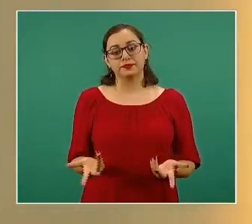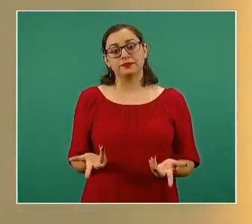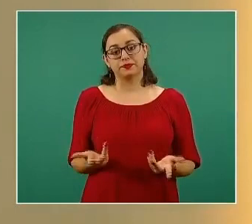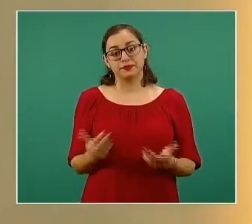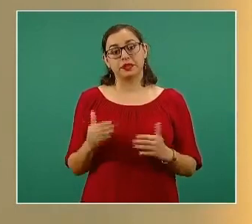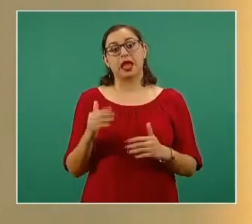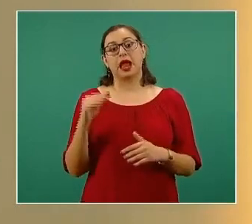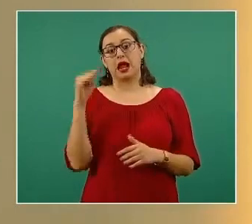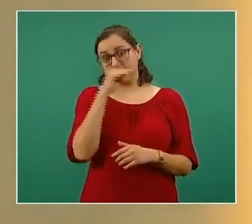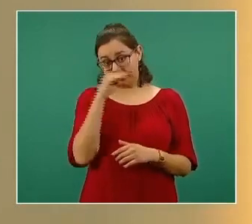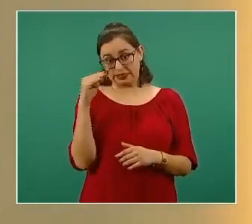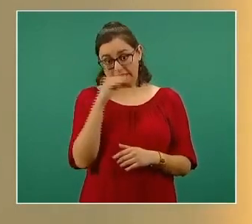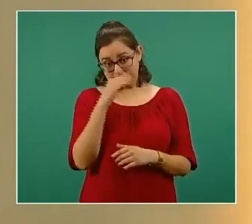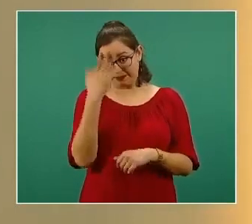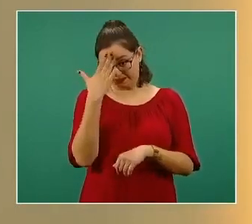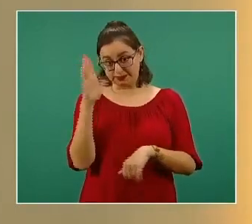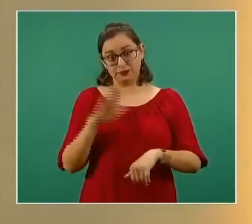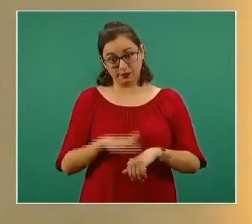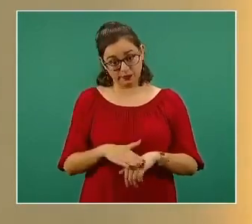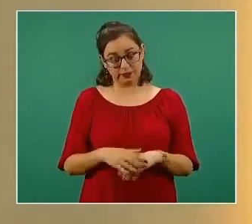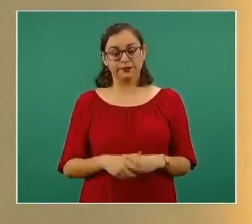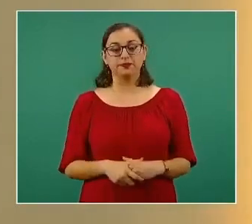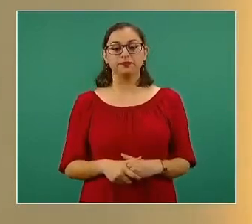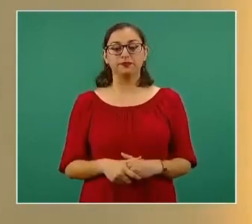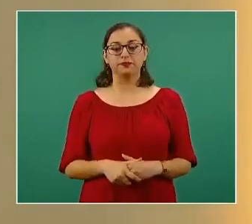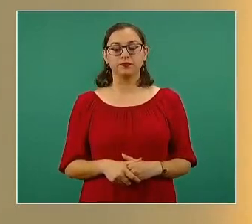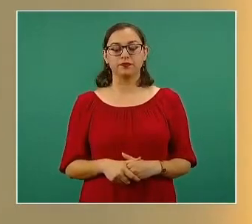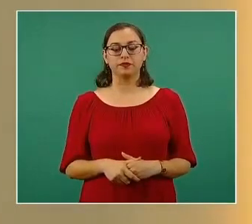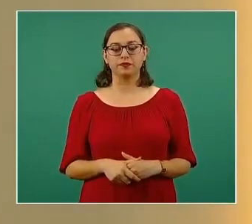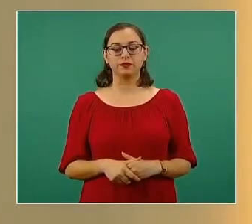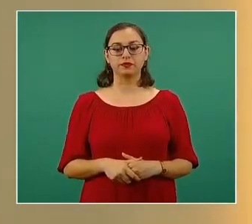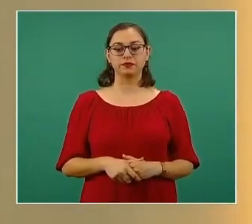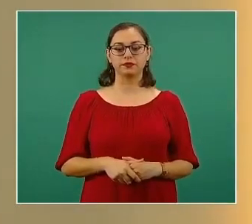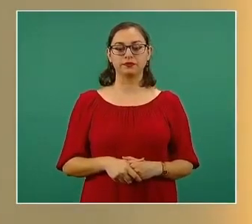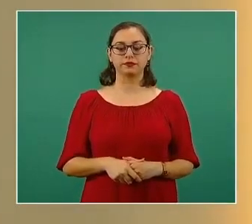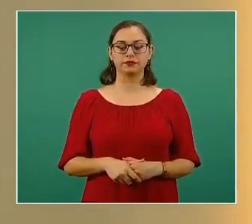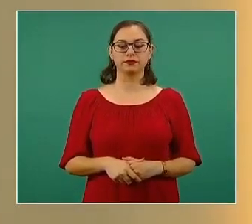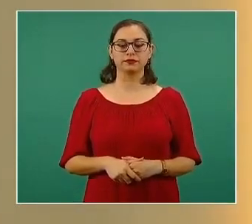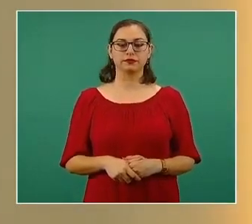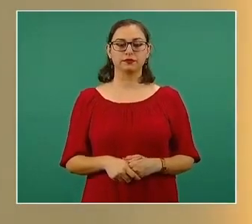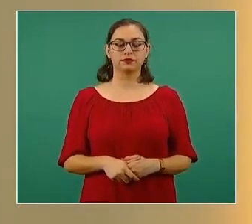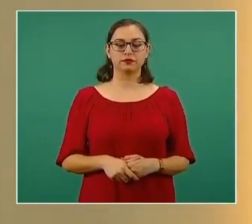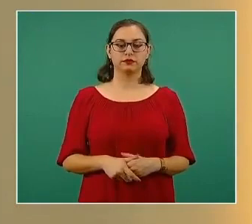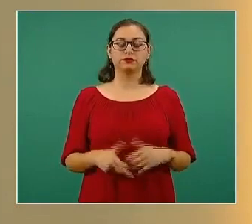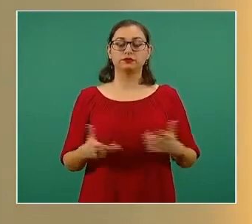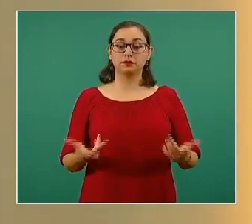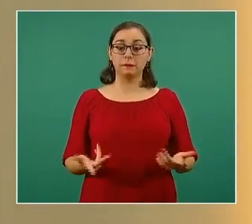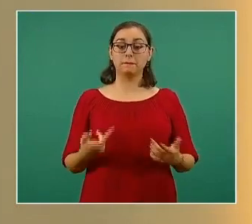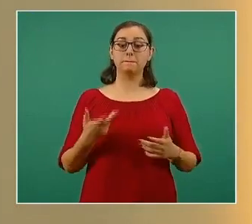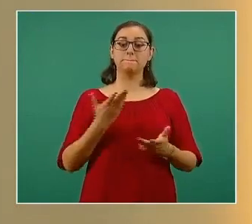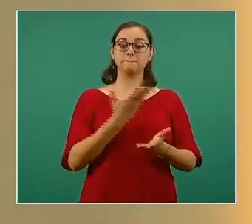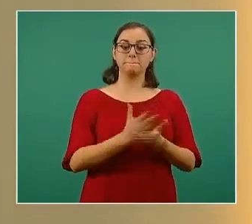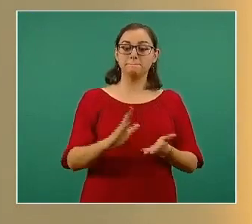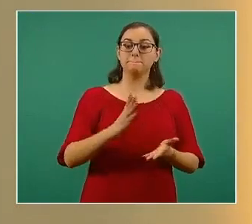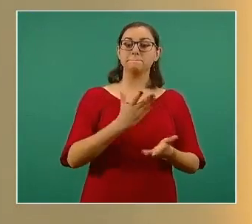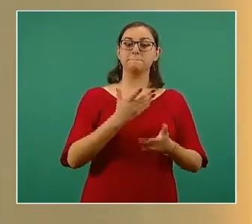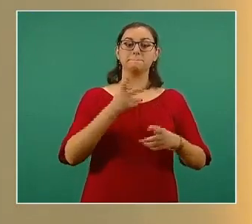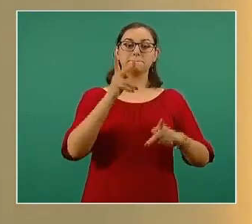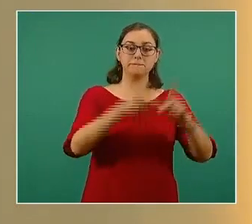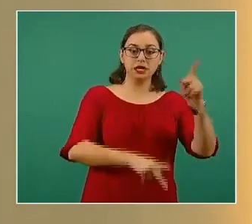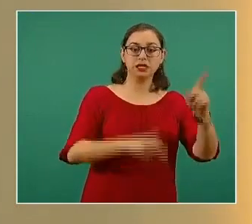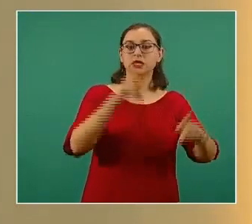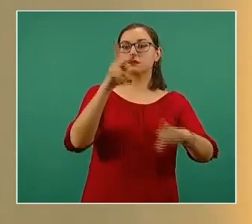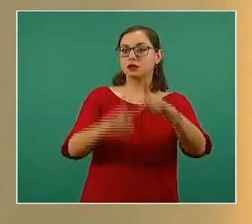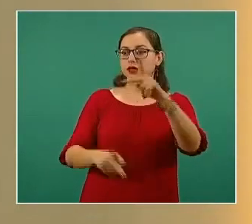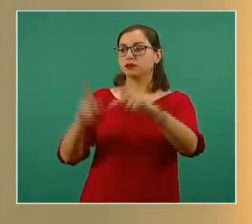gratuito. Y de manera muy clara se definieron las distintas poblaciones de acuerdo a su